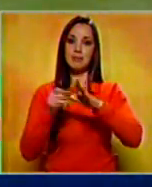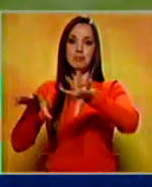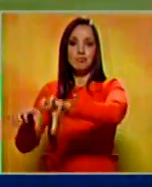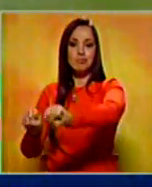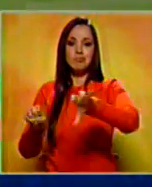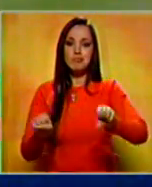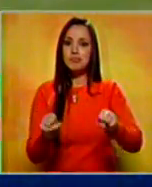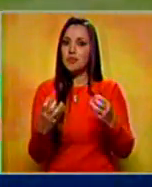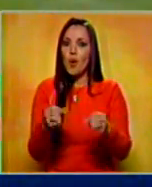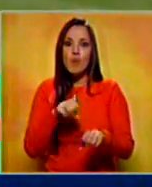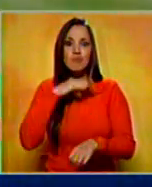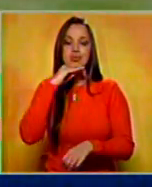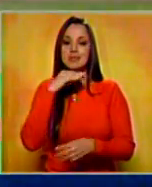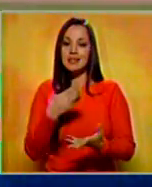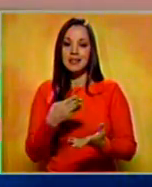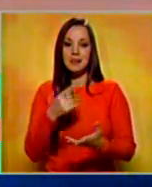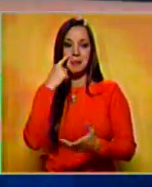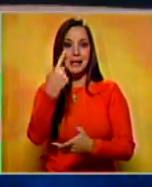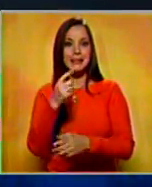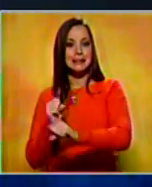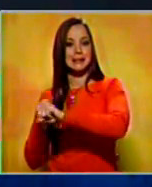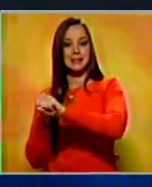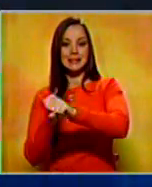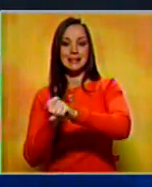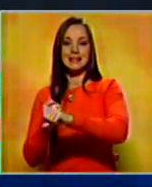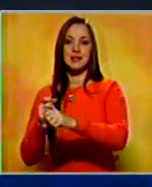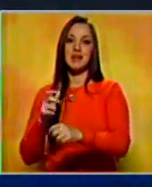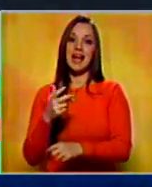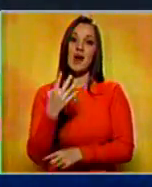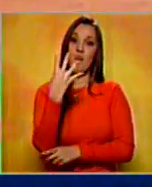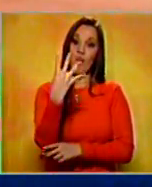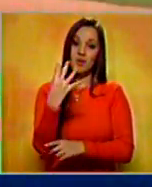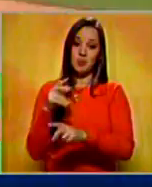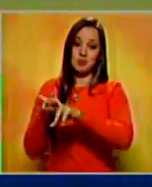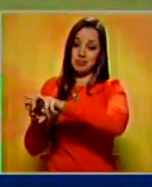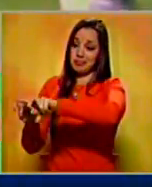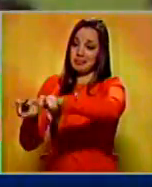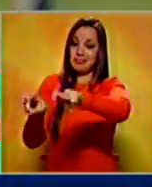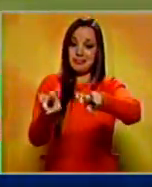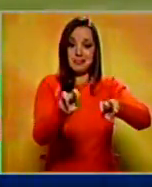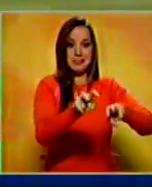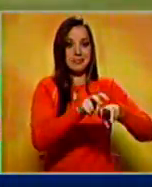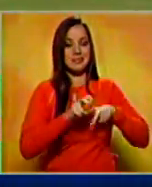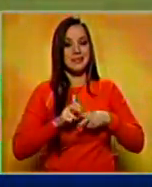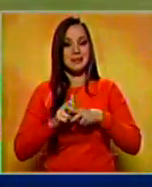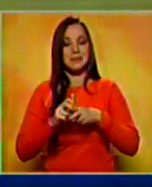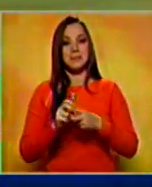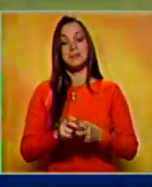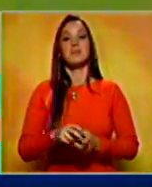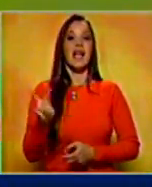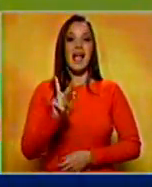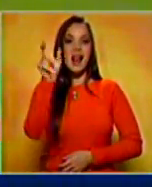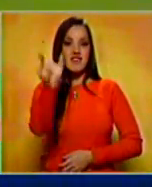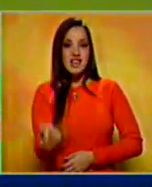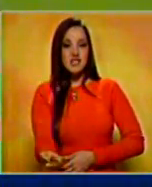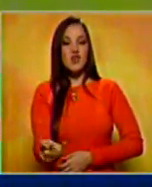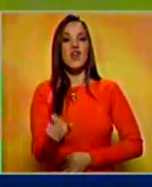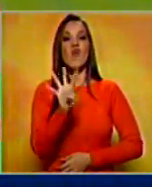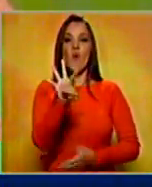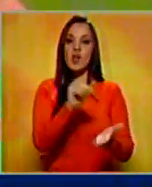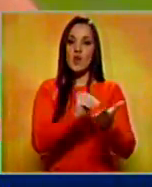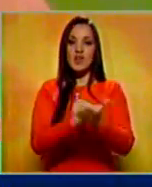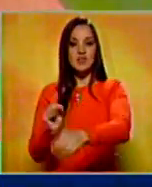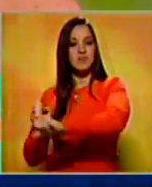Escobar despachando por todo el jardín central su segundo gol acerca de estos entrenamientos primaverales. El venezolano se fue de 4-2